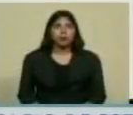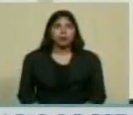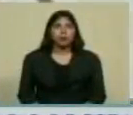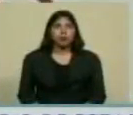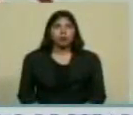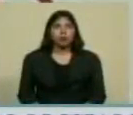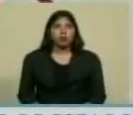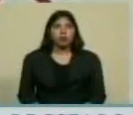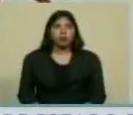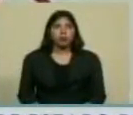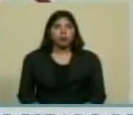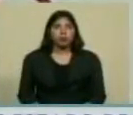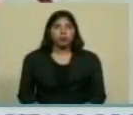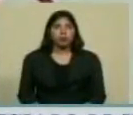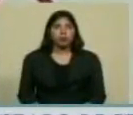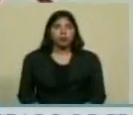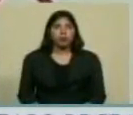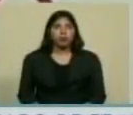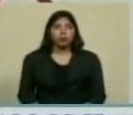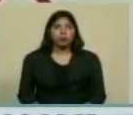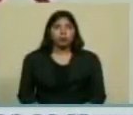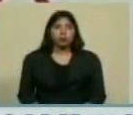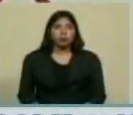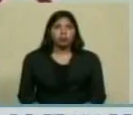Toda la información del evento.